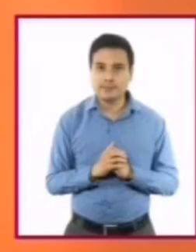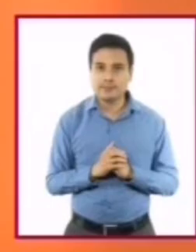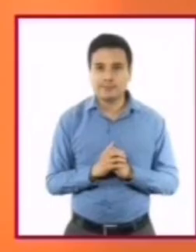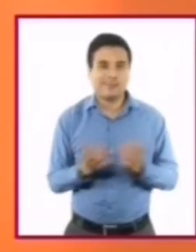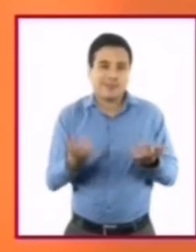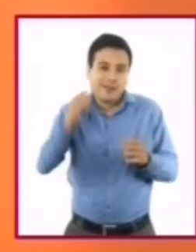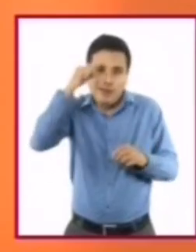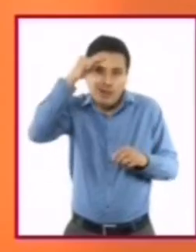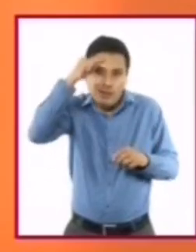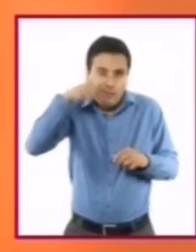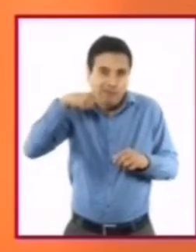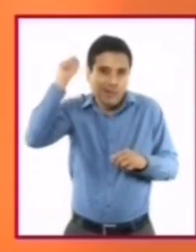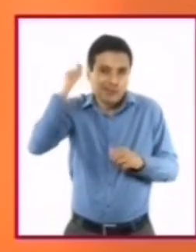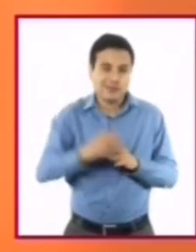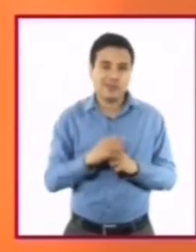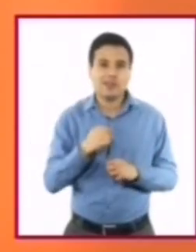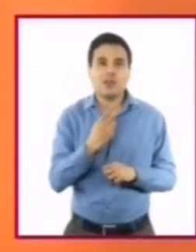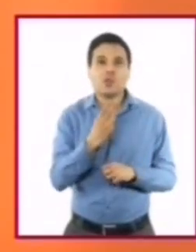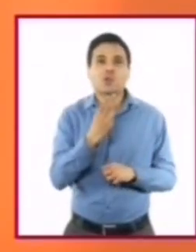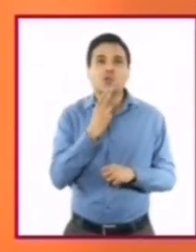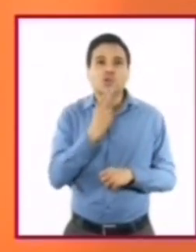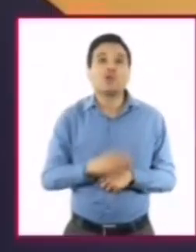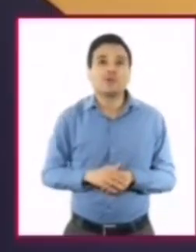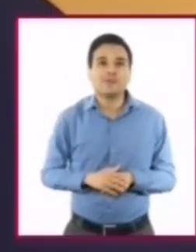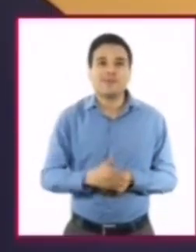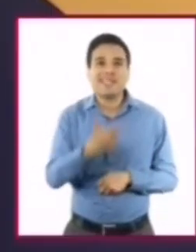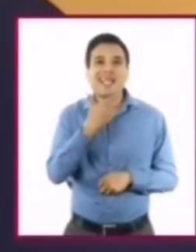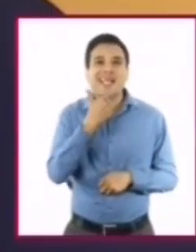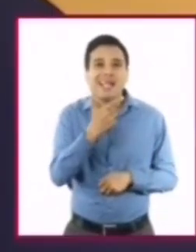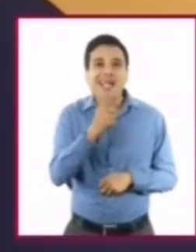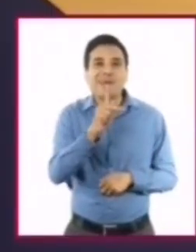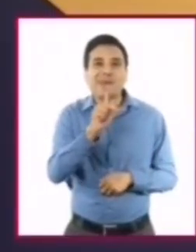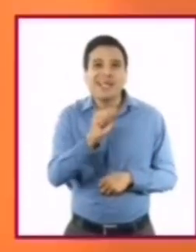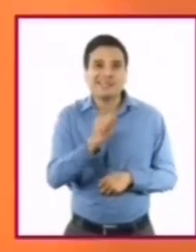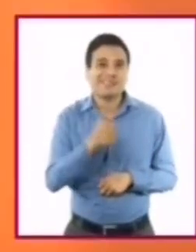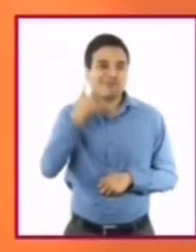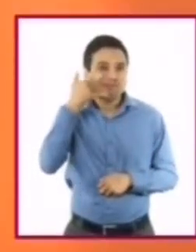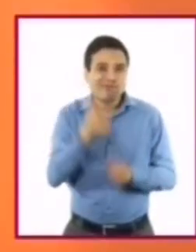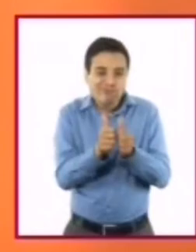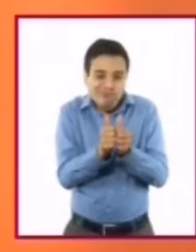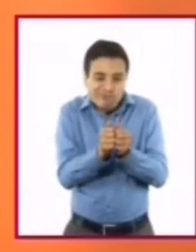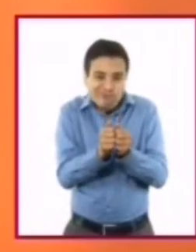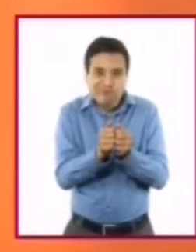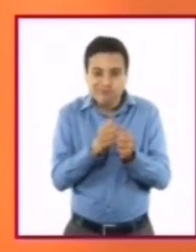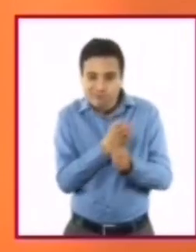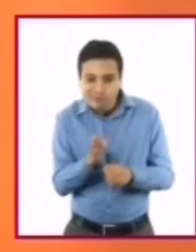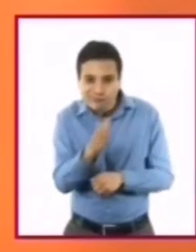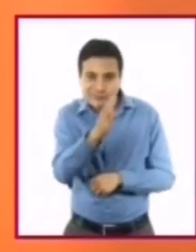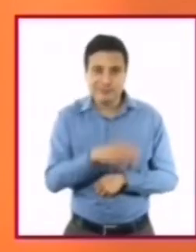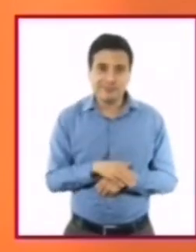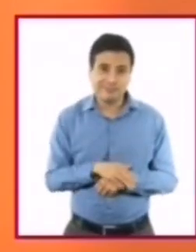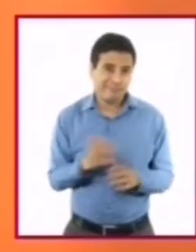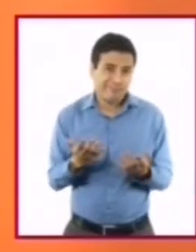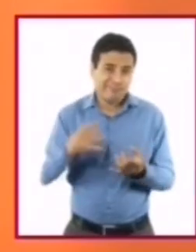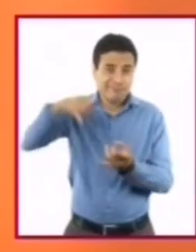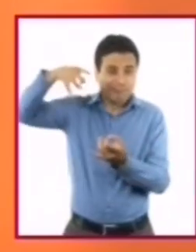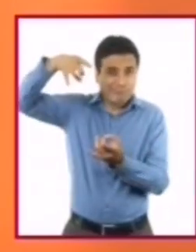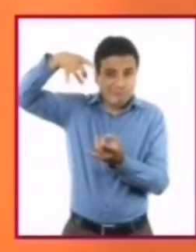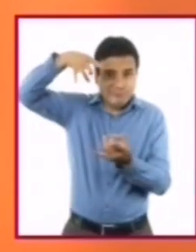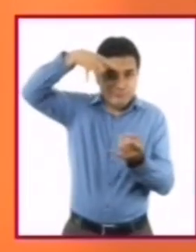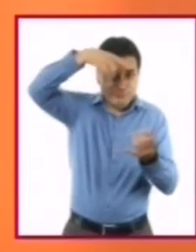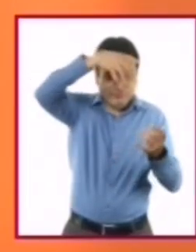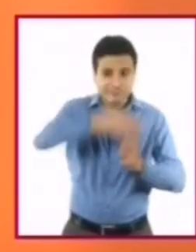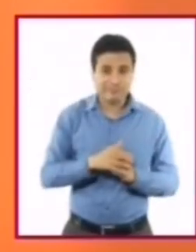Pues muy fácil, Antonio. Yo utilizo el navegador que tengo instalado en mi teléfono celular. Solo tengo que activar el GPS para que la